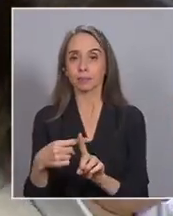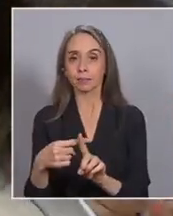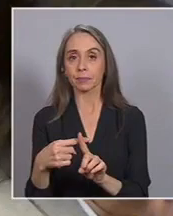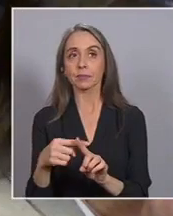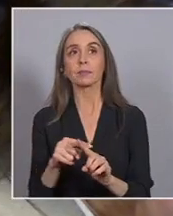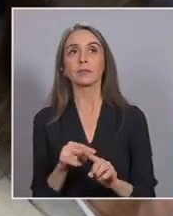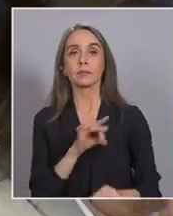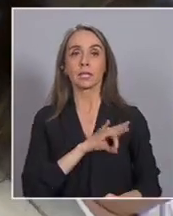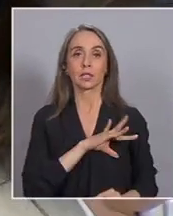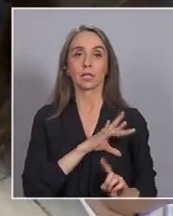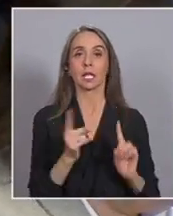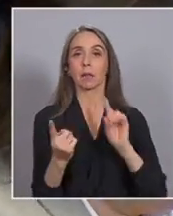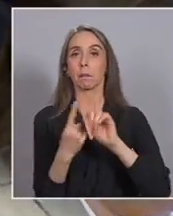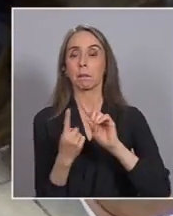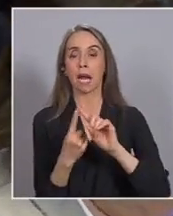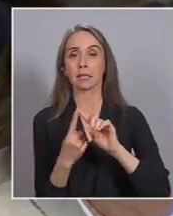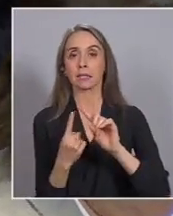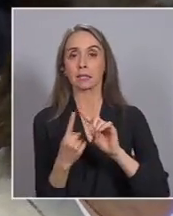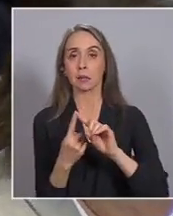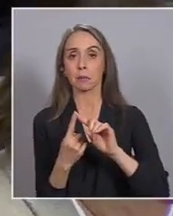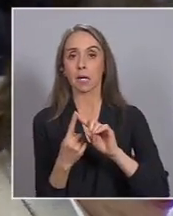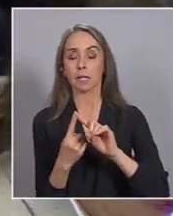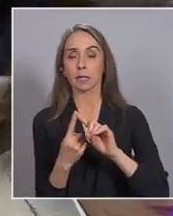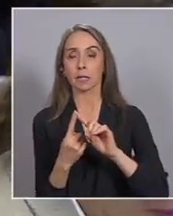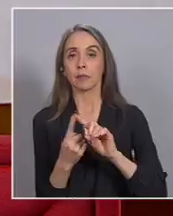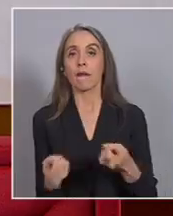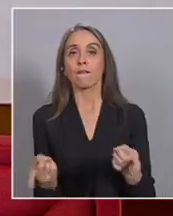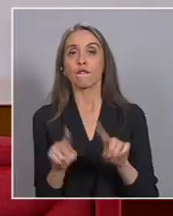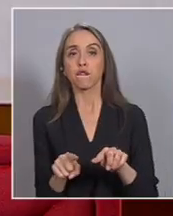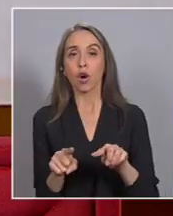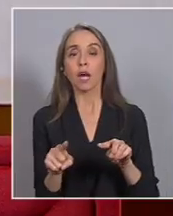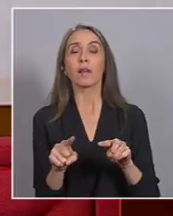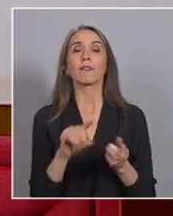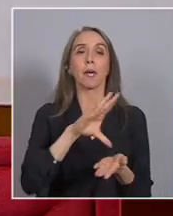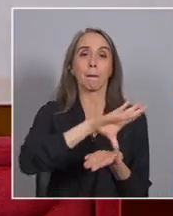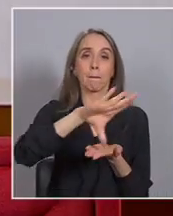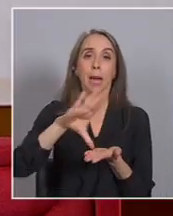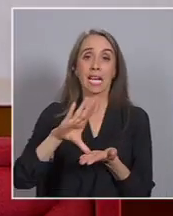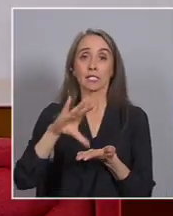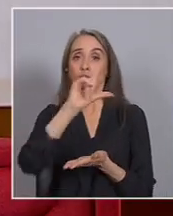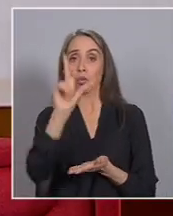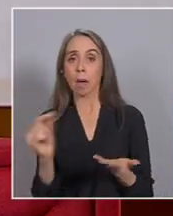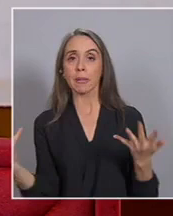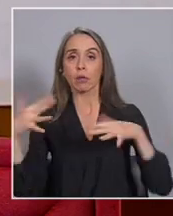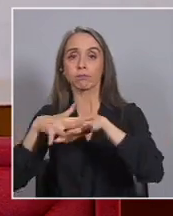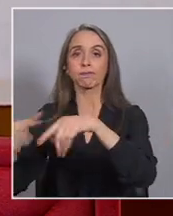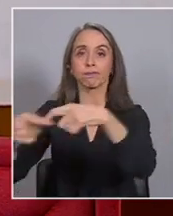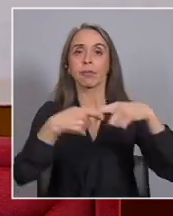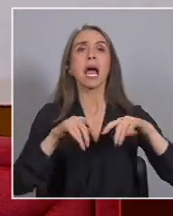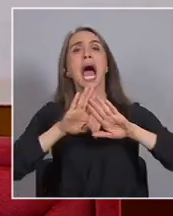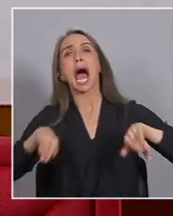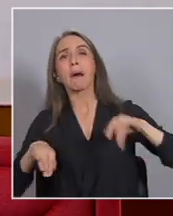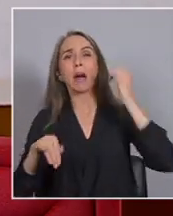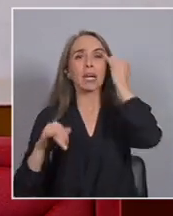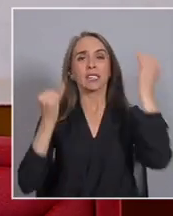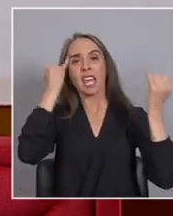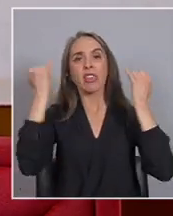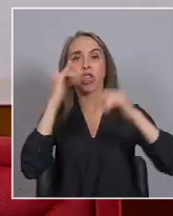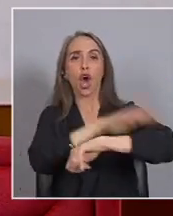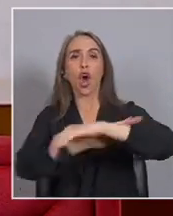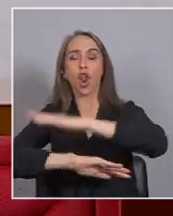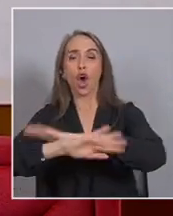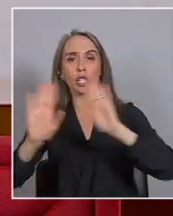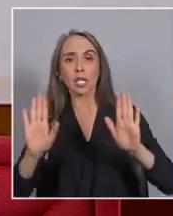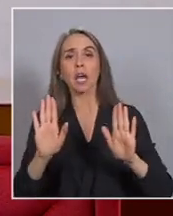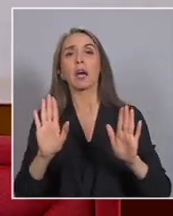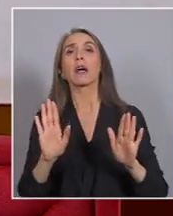estamos participando en la reactivación de la integración sudamericana, más allá de las ideologías, con